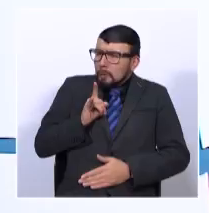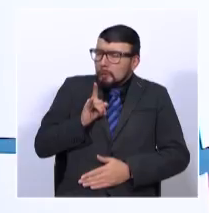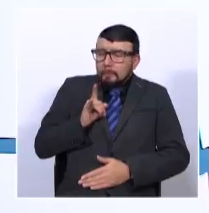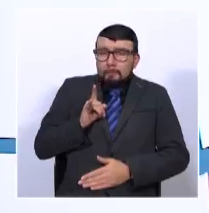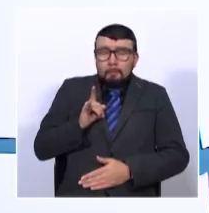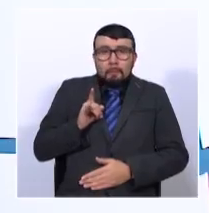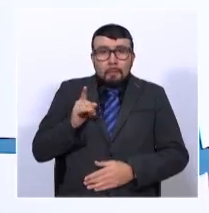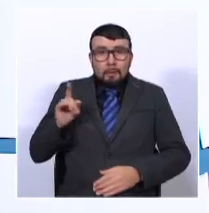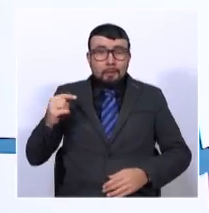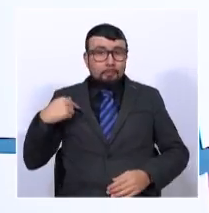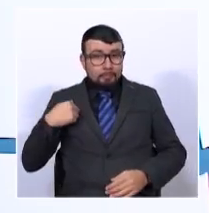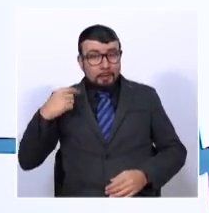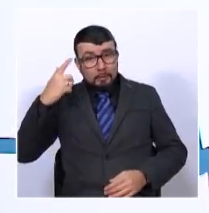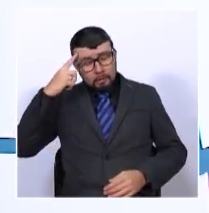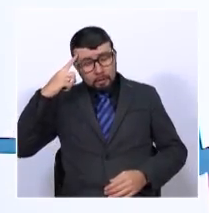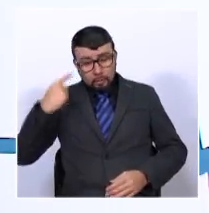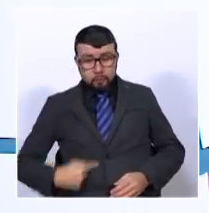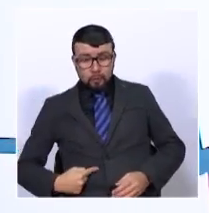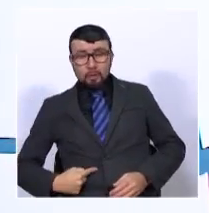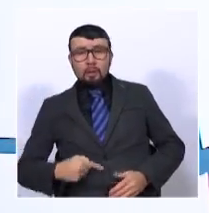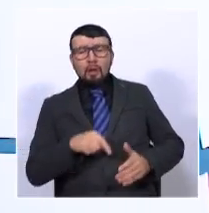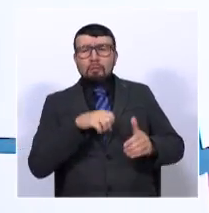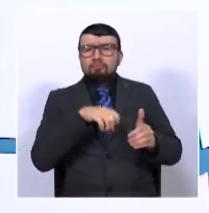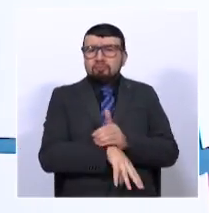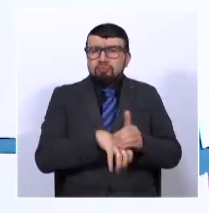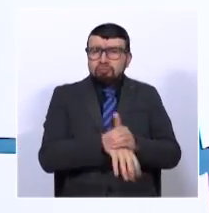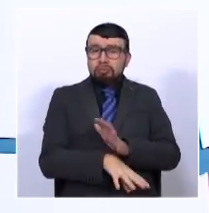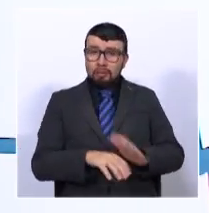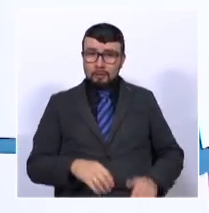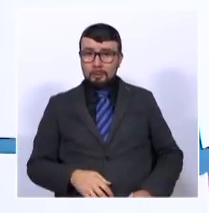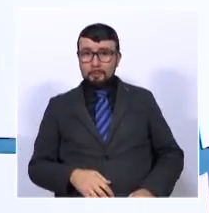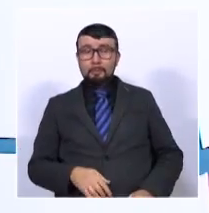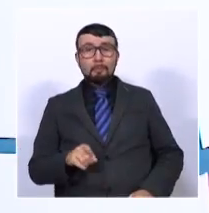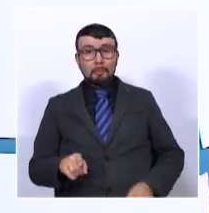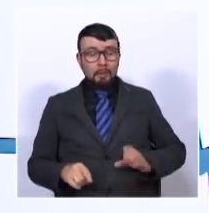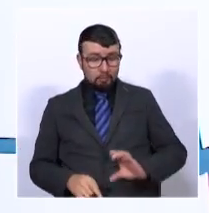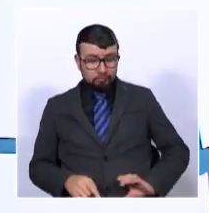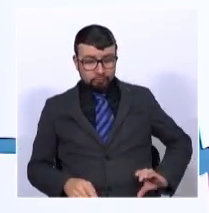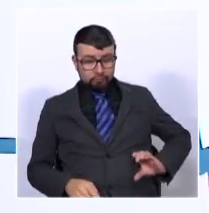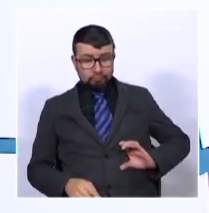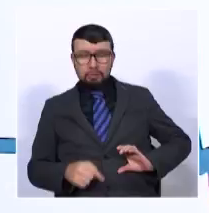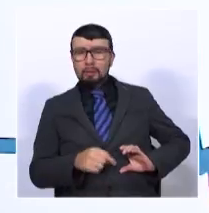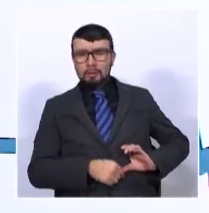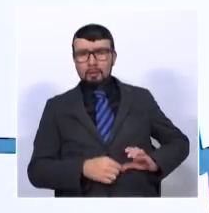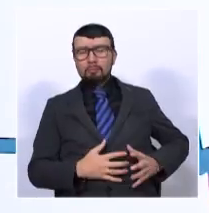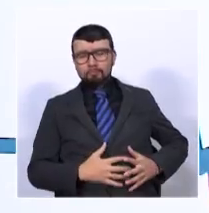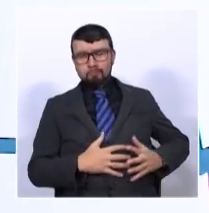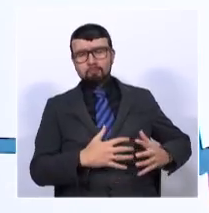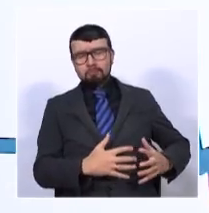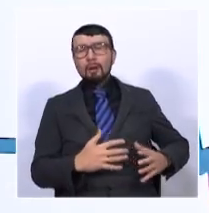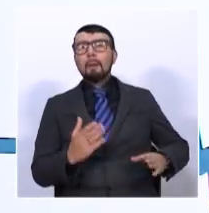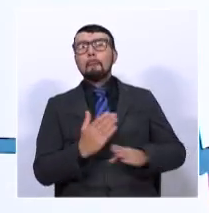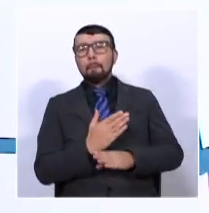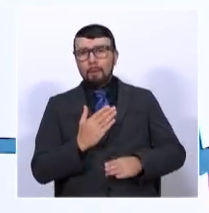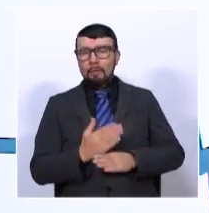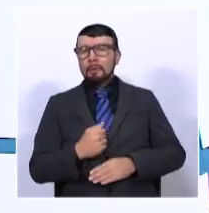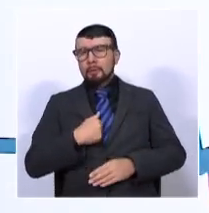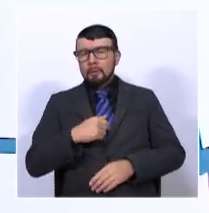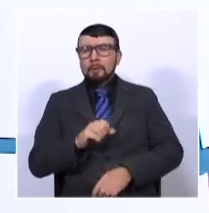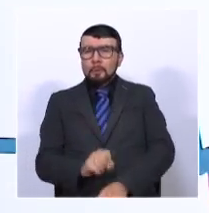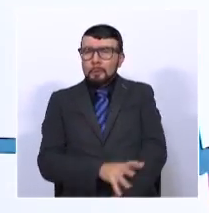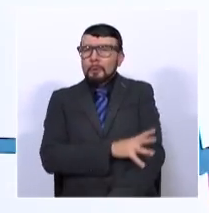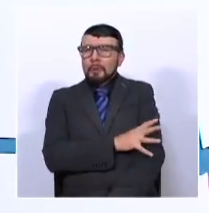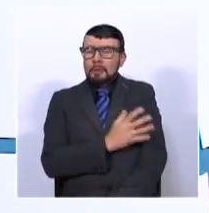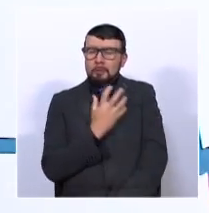al intestino y da eso, diarrea. La colitis es una enfermedad muy relacionada con problemas del alma.